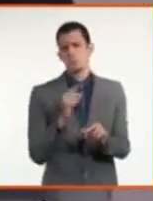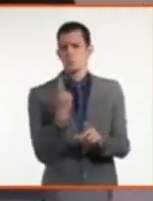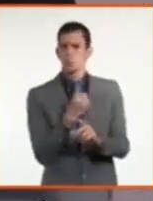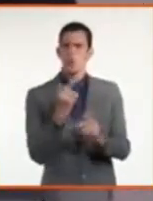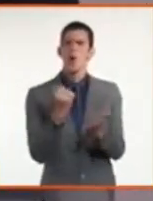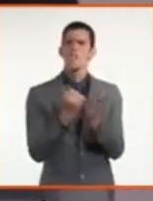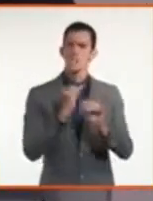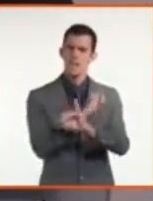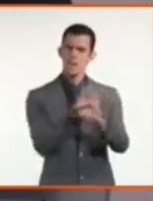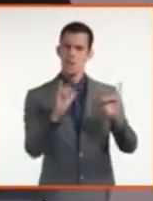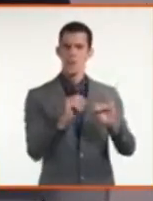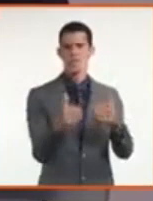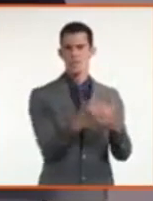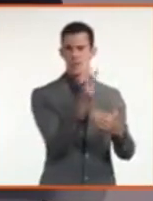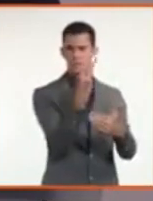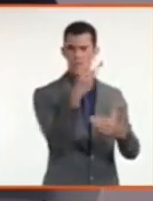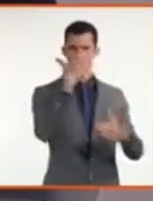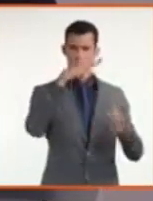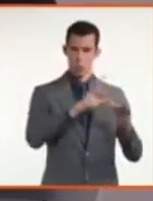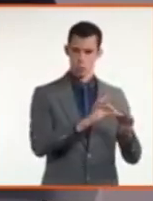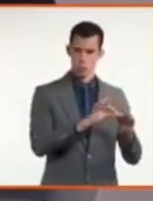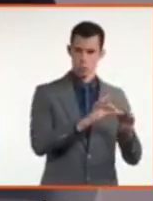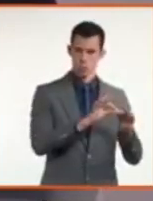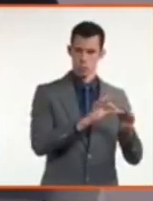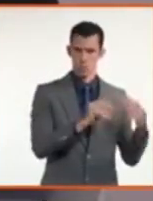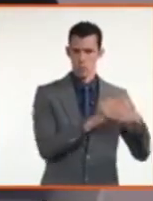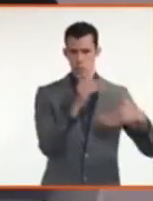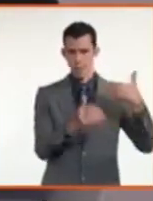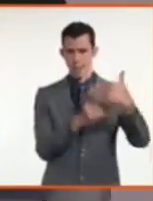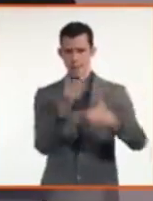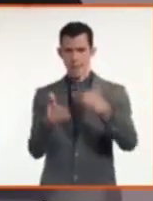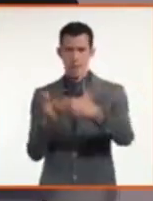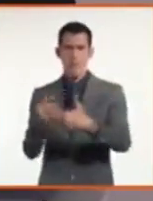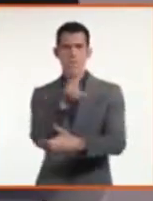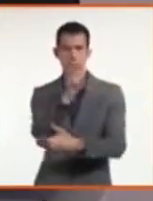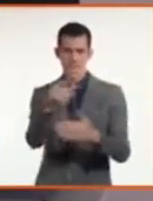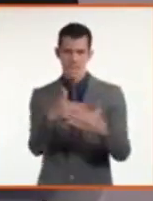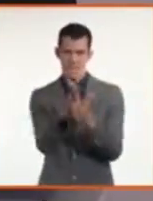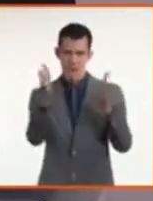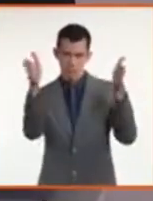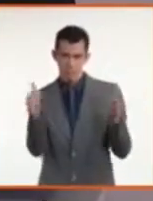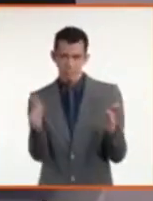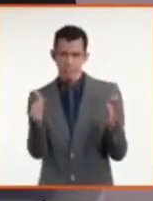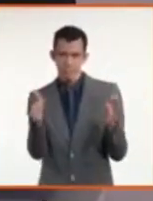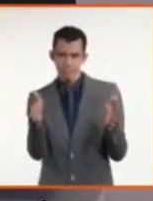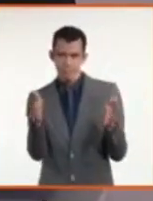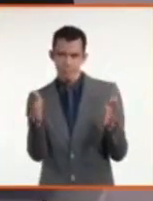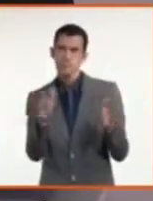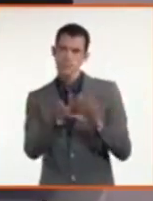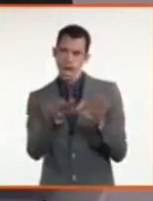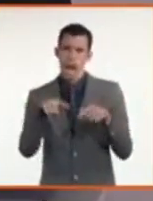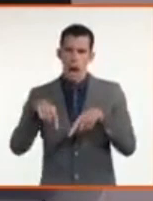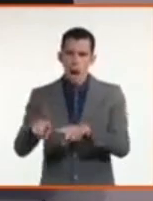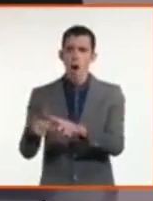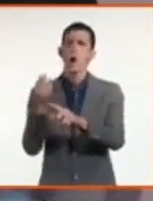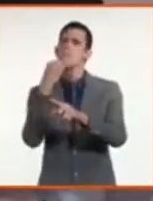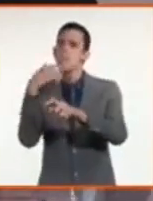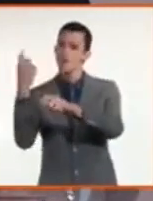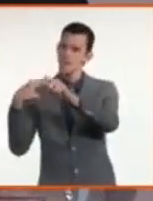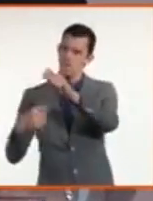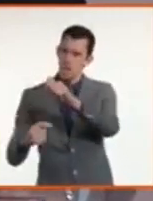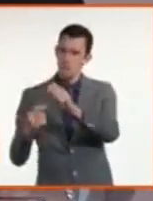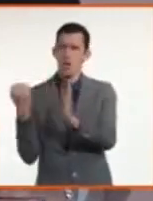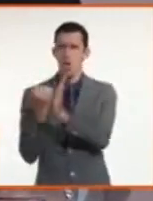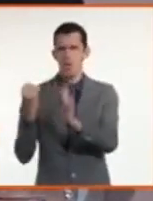pues evidentemente pudiera incentivar el incremento del tipo de cambio el aumento del tipo de cambio en el mercado en el mercado informal que está vanidosa